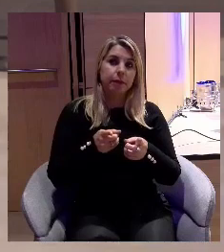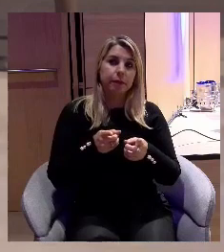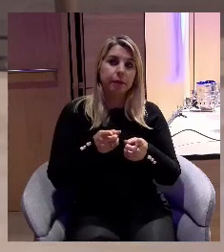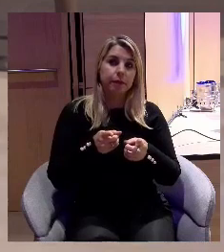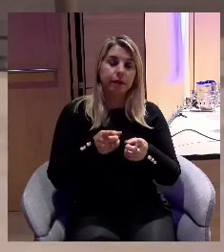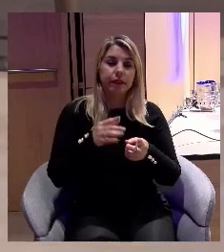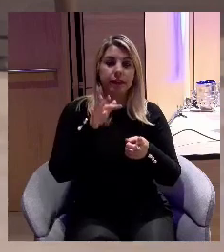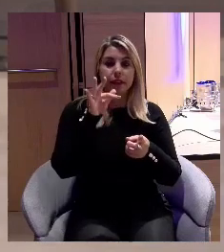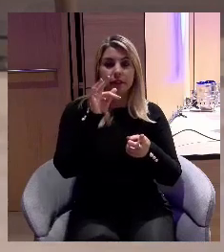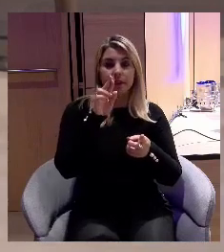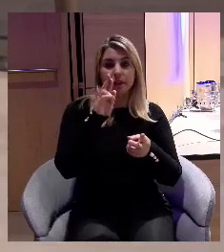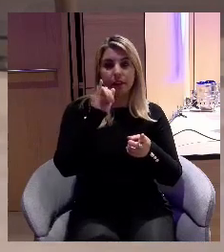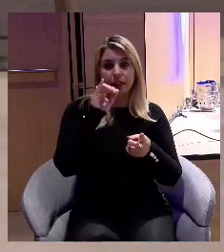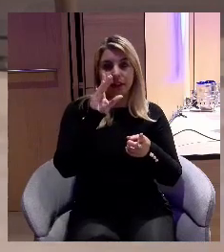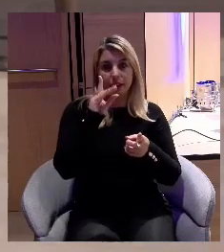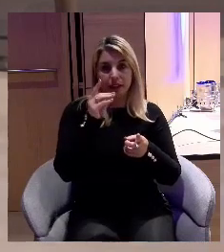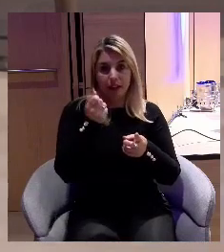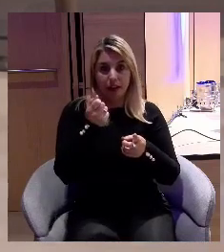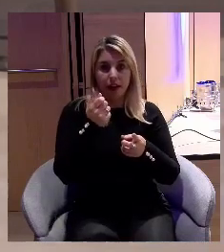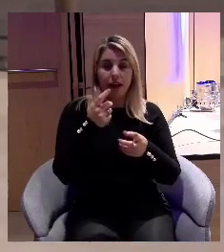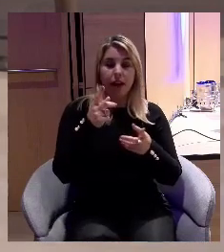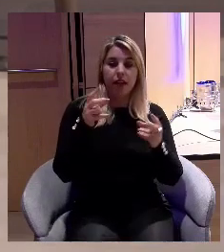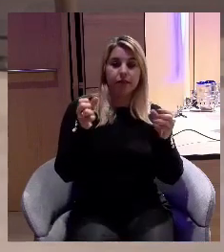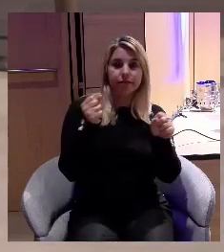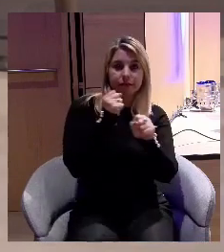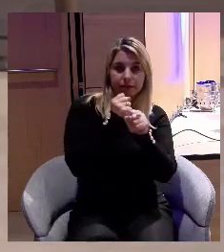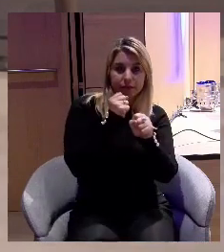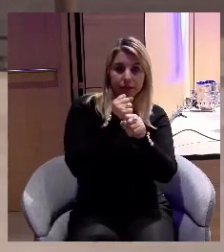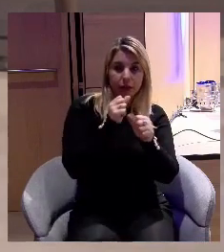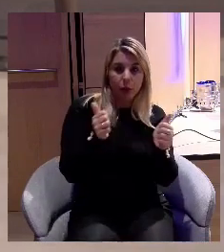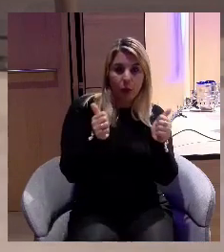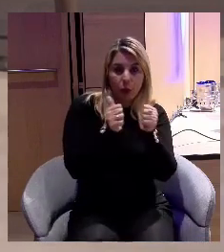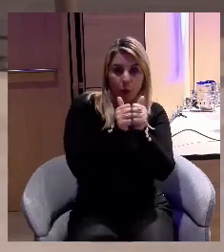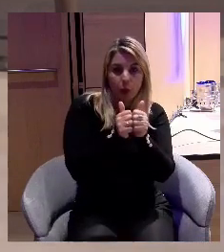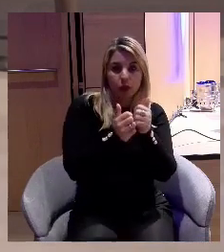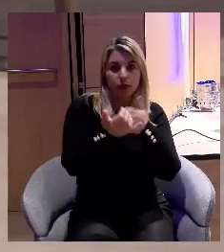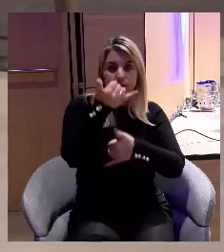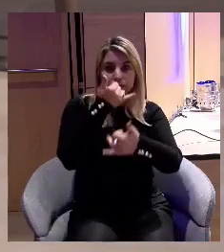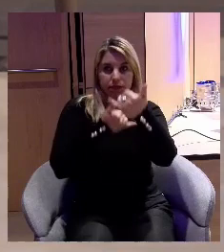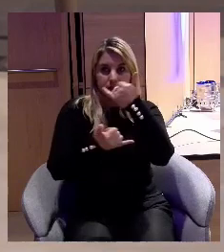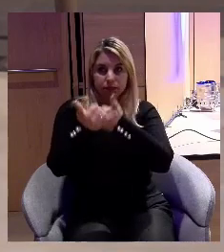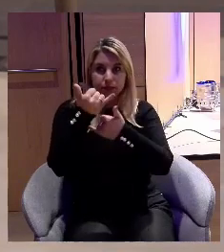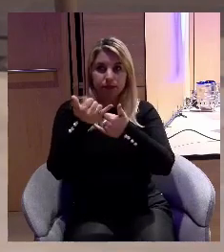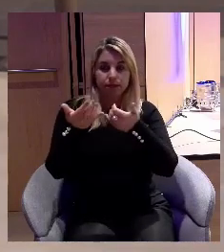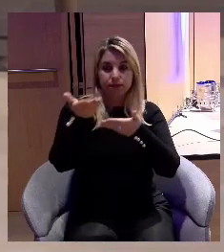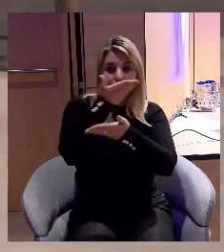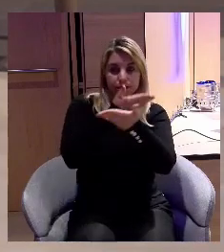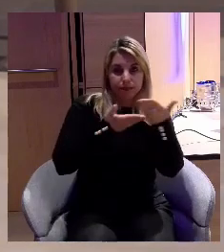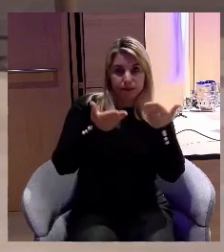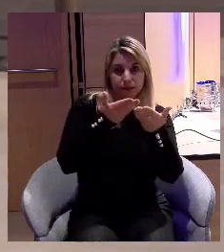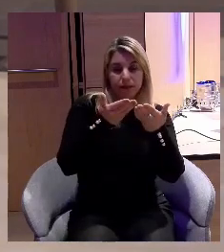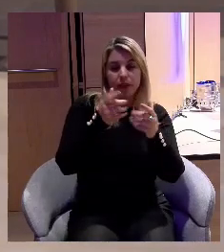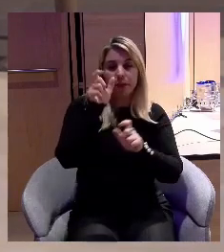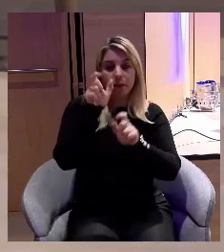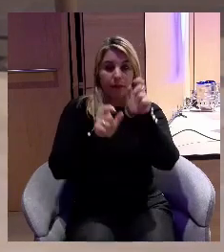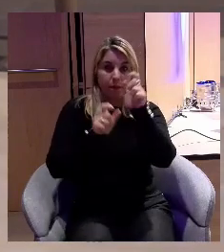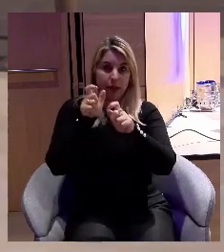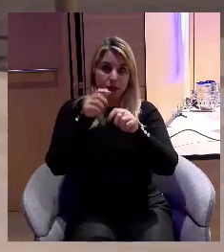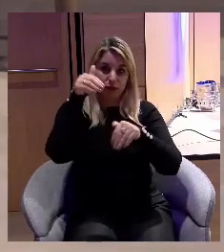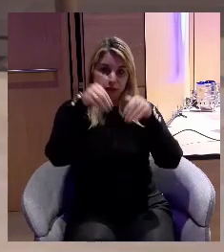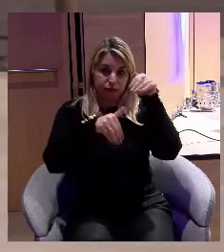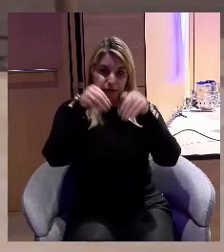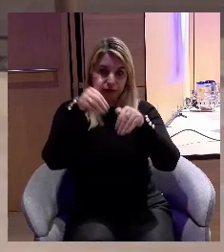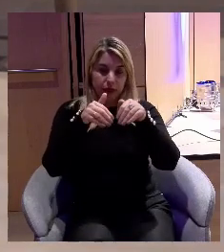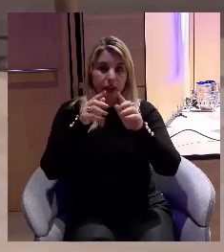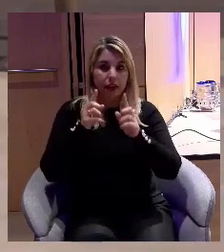contando Frida. Nosotros estamos trabajando o hemos trabajado es recolectando datos sobre candidatos a elecciones por voto